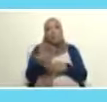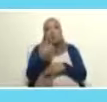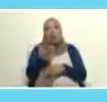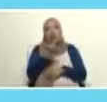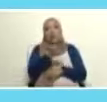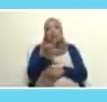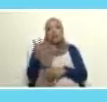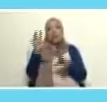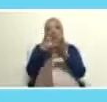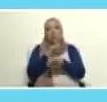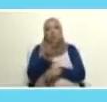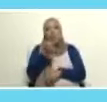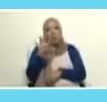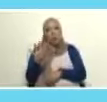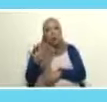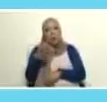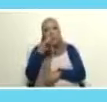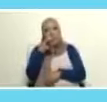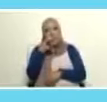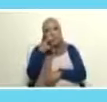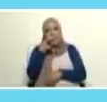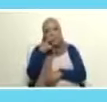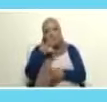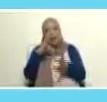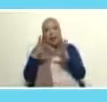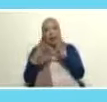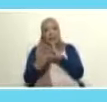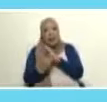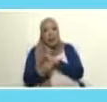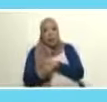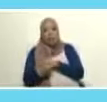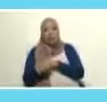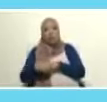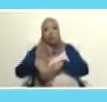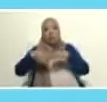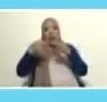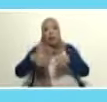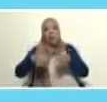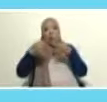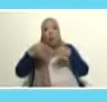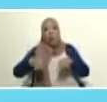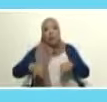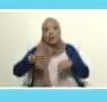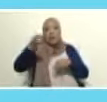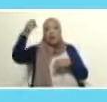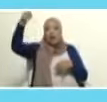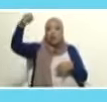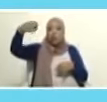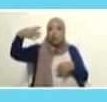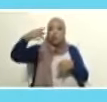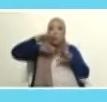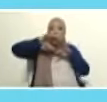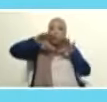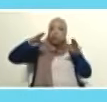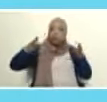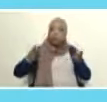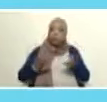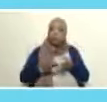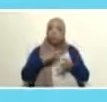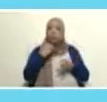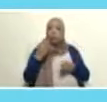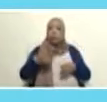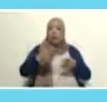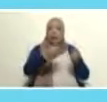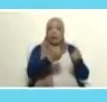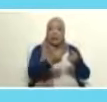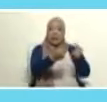grados y en la noche 24. El cambio climático. El capitalismo destruyó el planeta Tierra. Nosotros